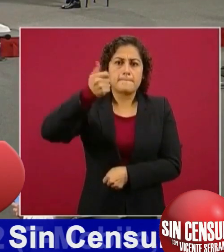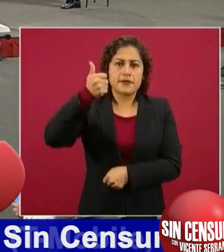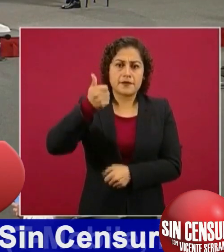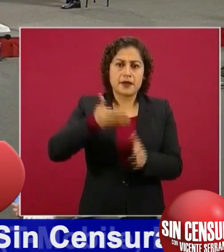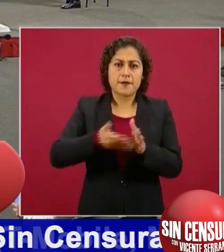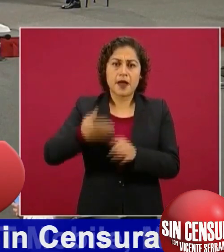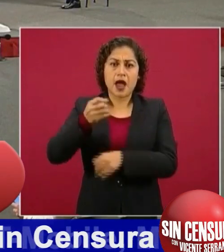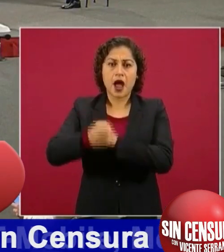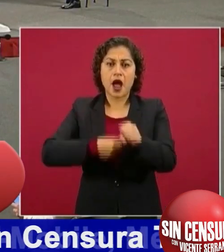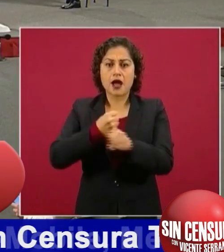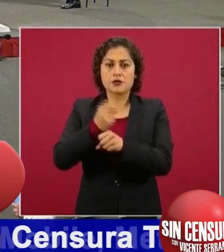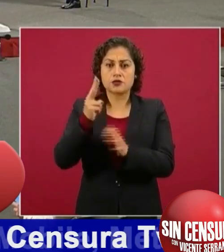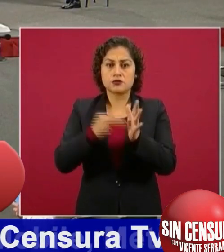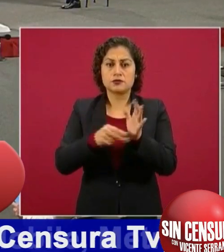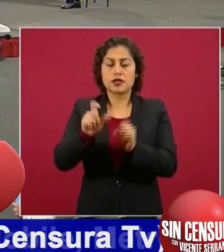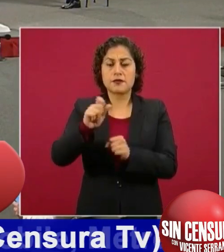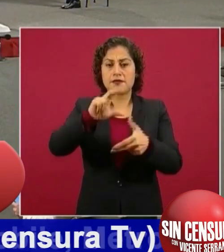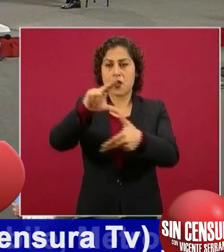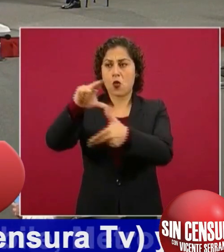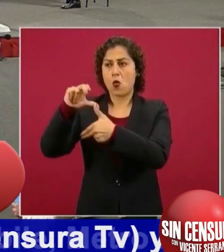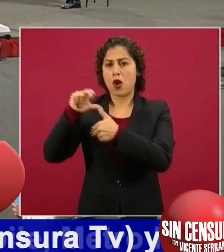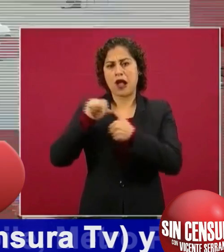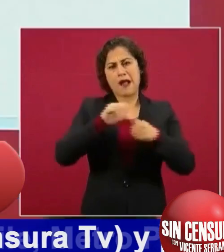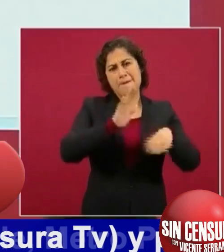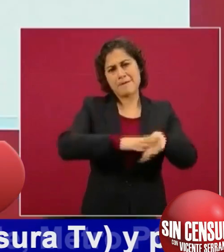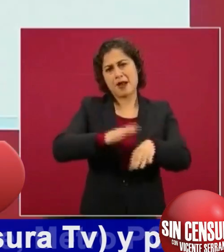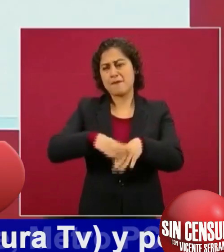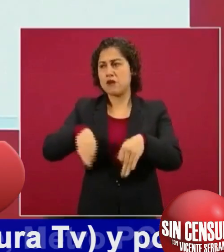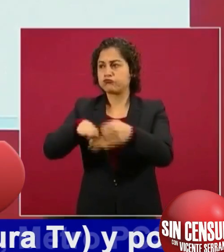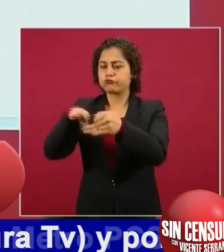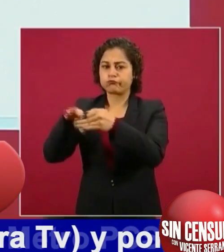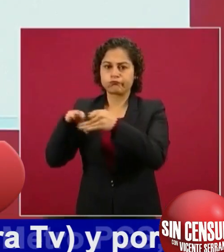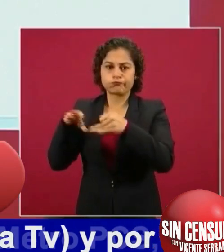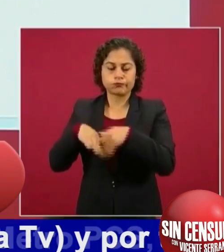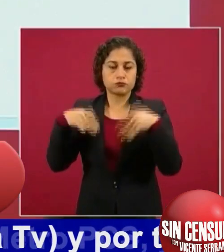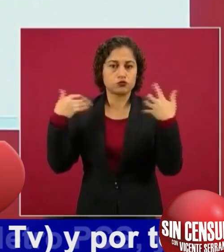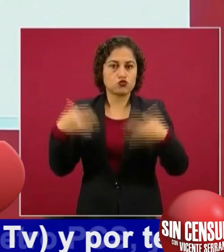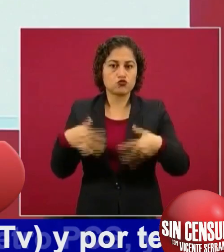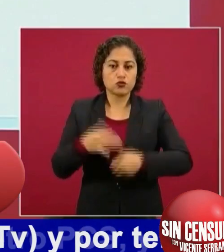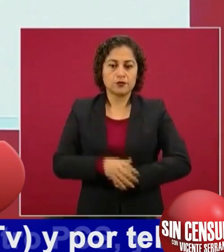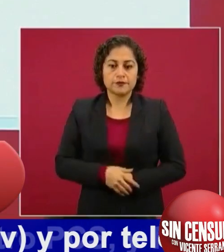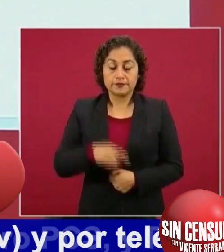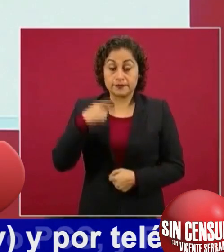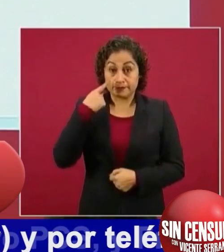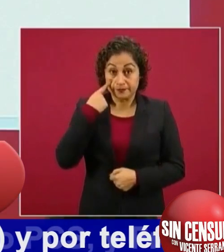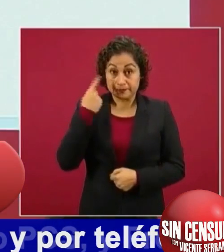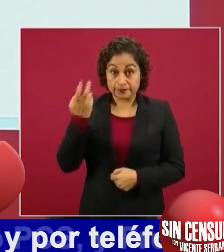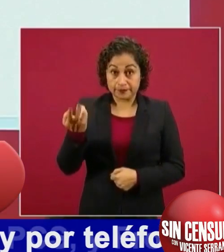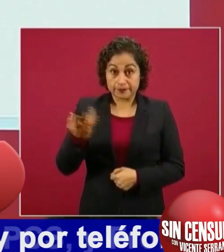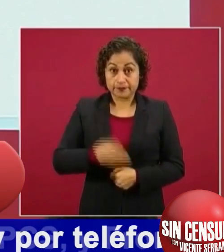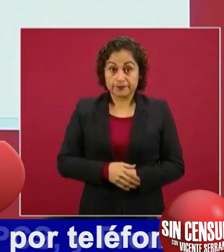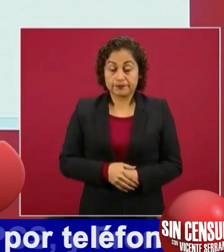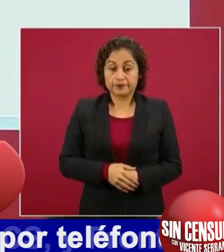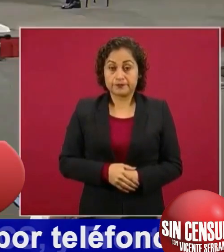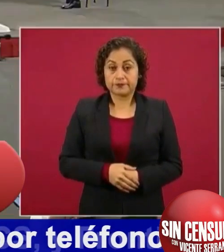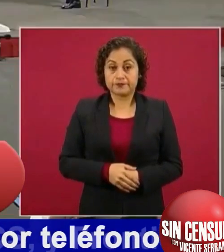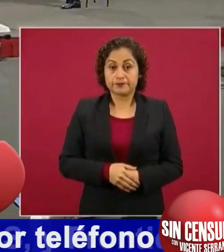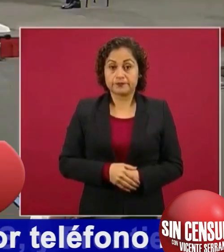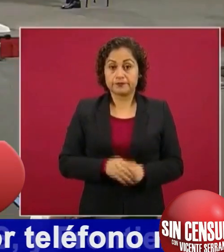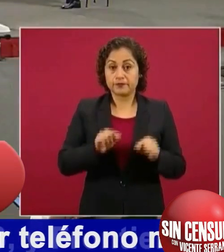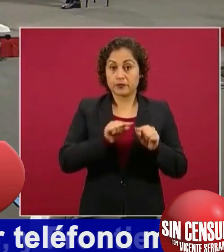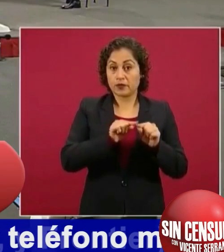huracanes que hemos tenido. Entonces está aquí, pero esta es una de las trayectorias